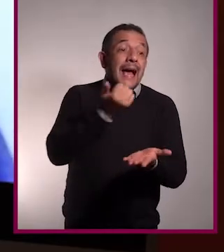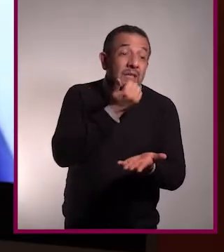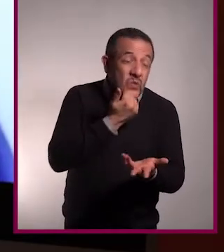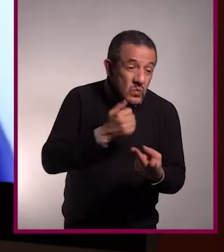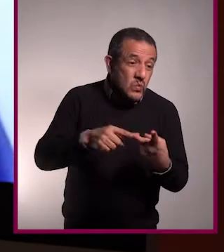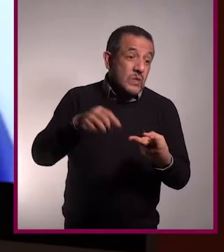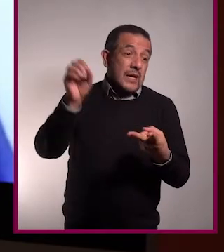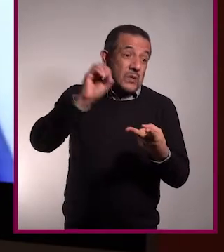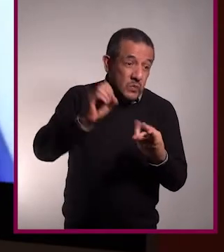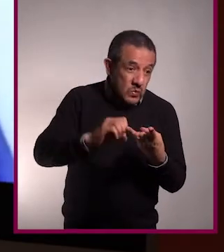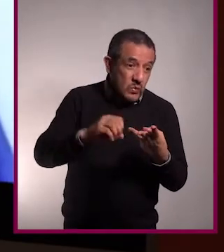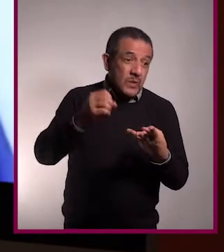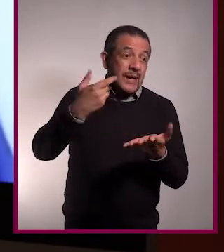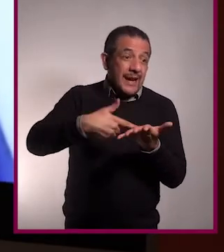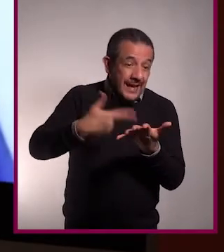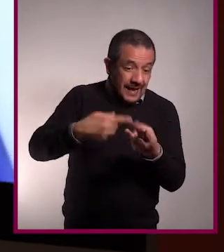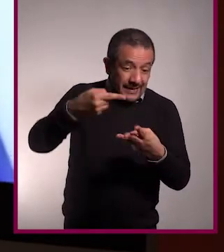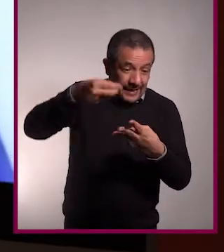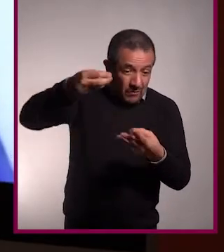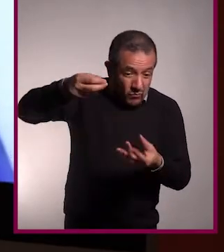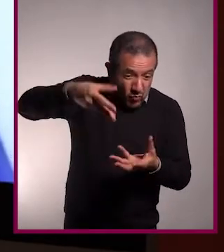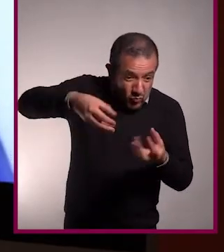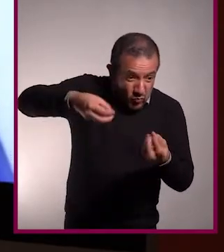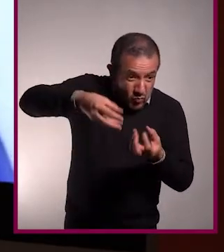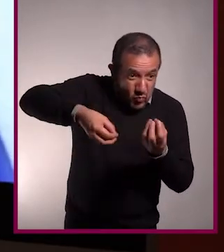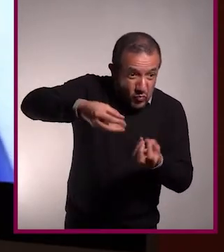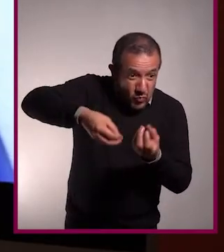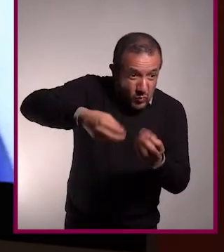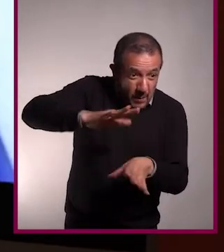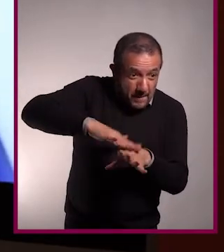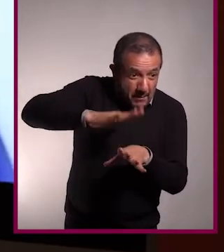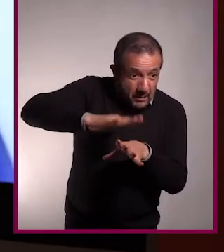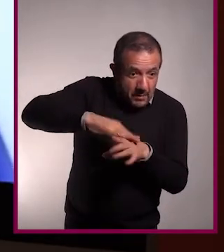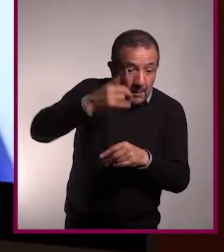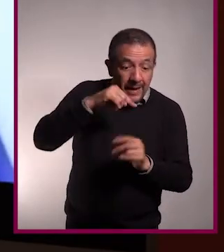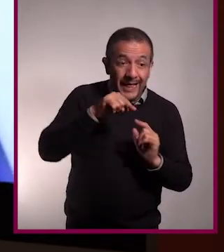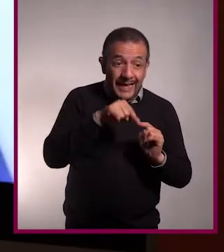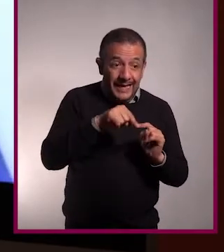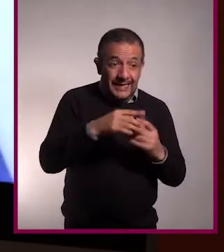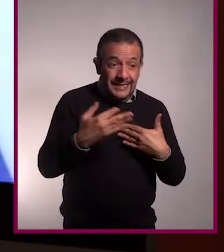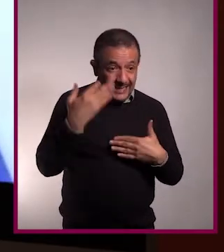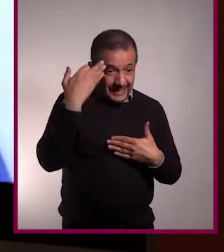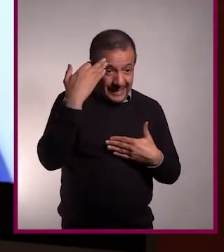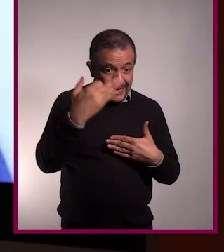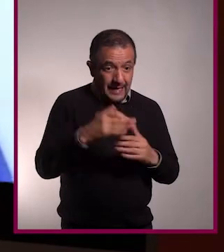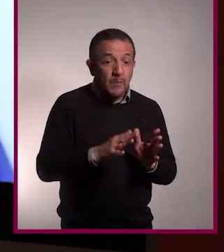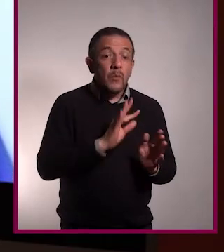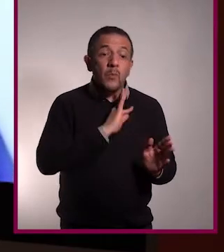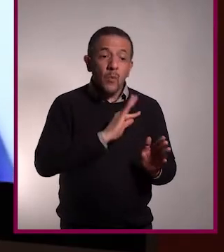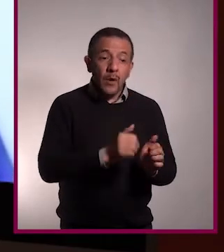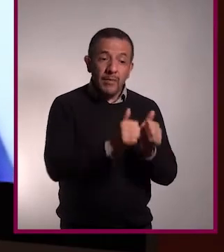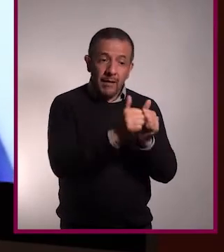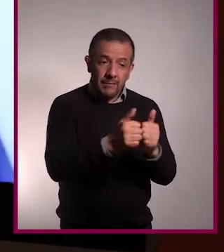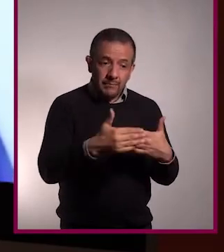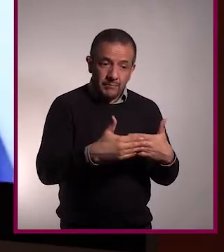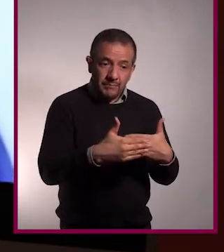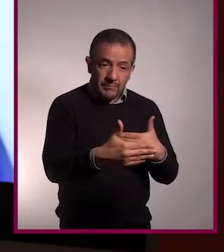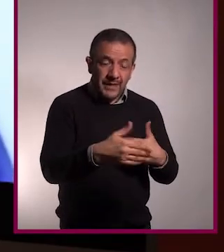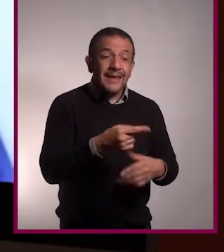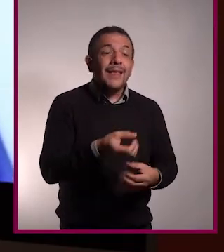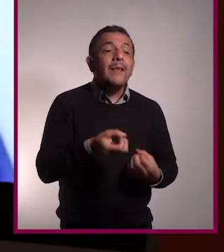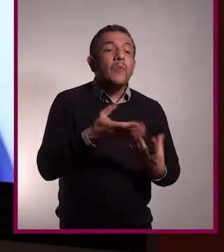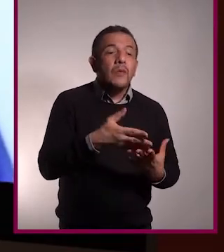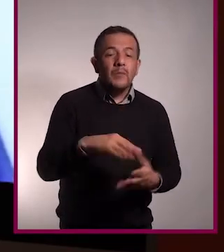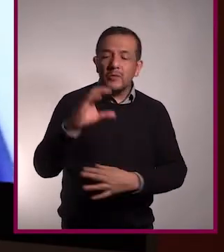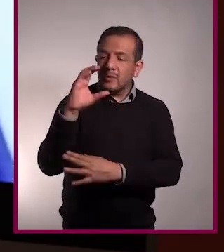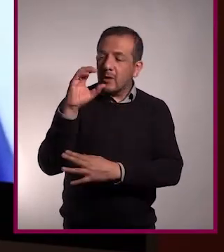una gran cantidad de azúcar añadida, de grasas, de sodio, porque son alimentos que precisamente para que